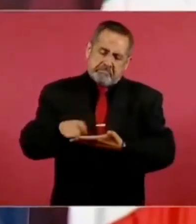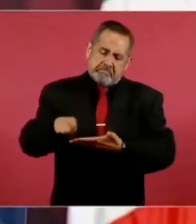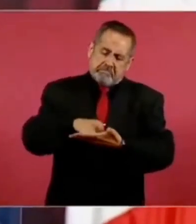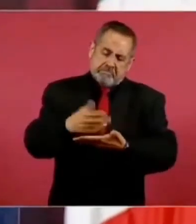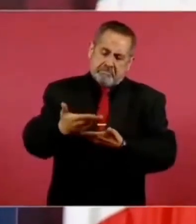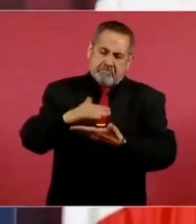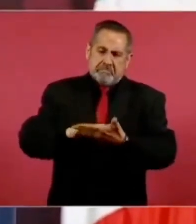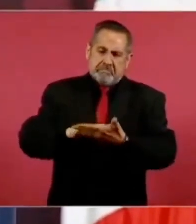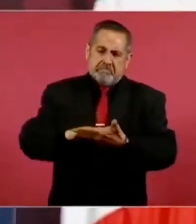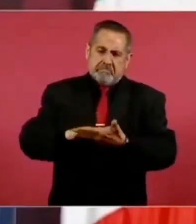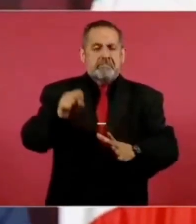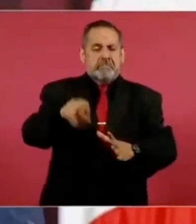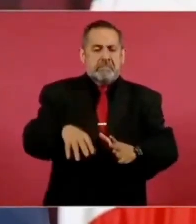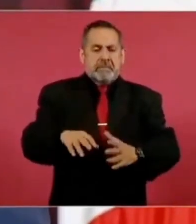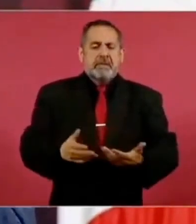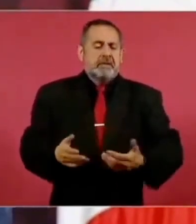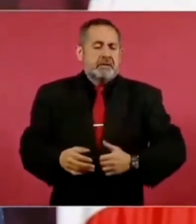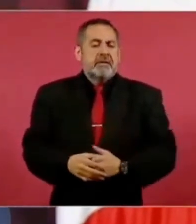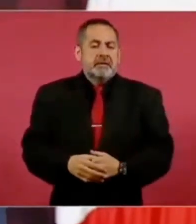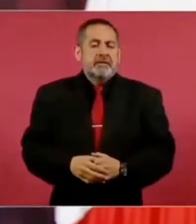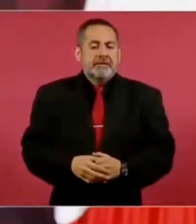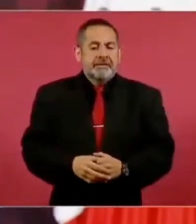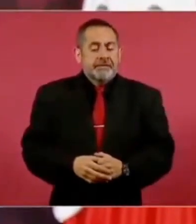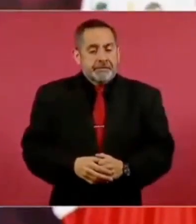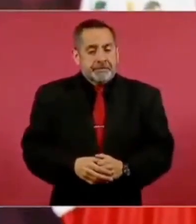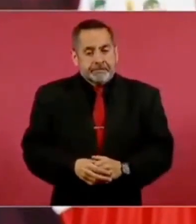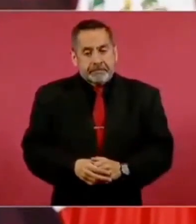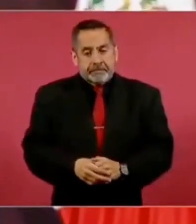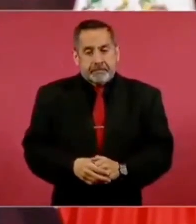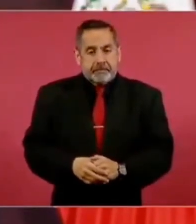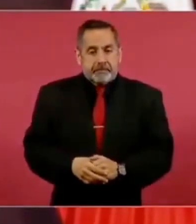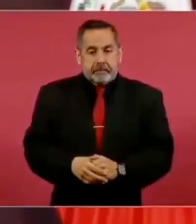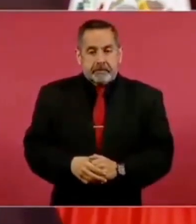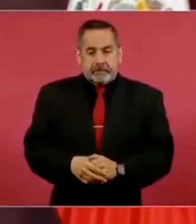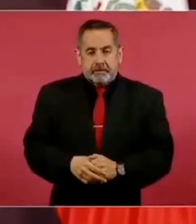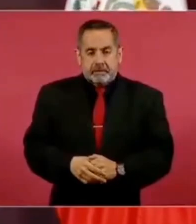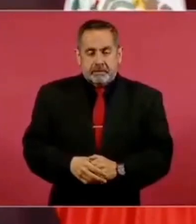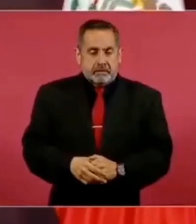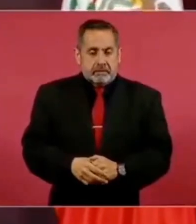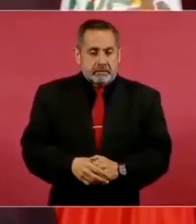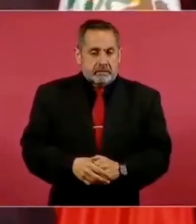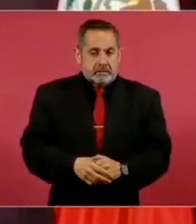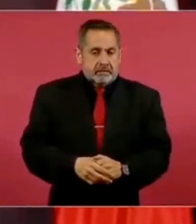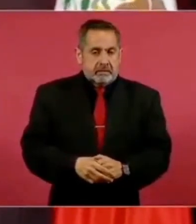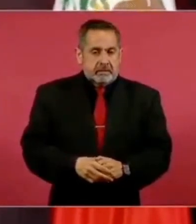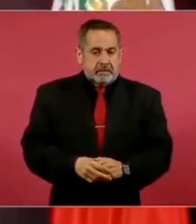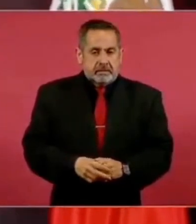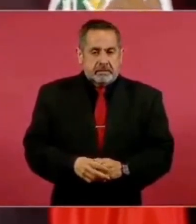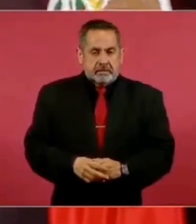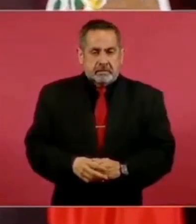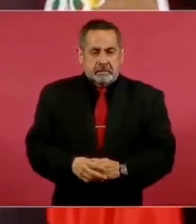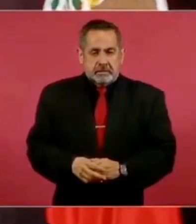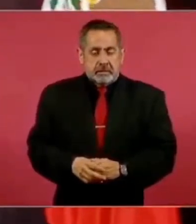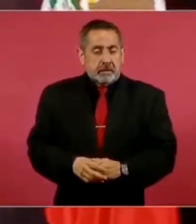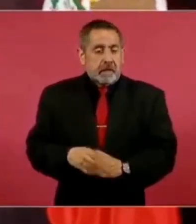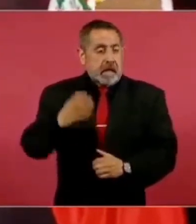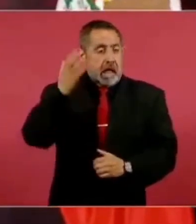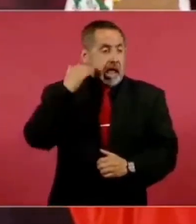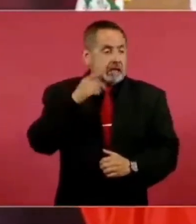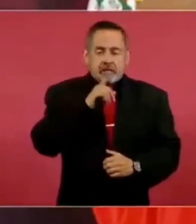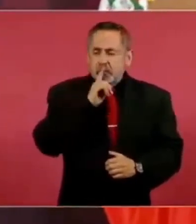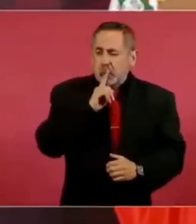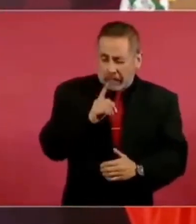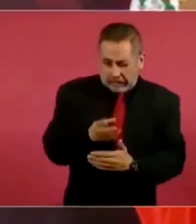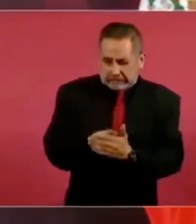no este va a haber como antes reparto de